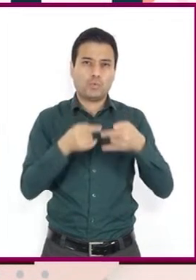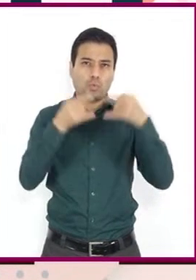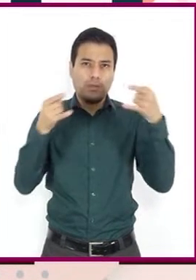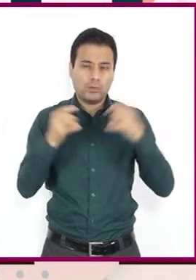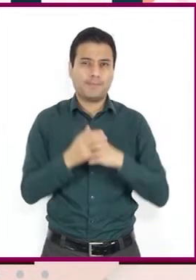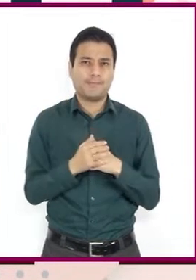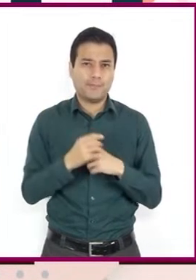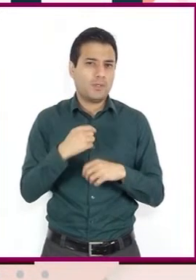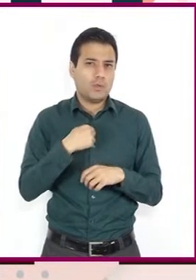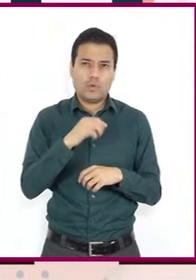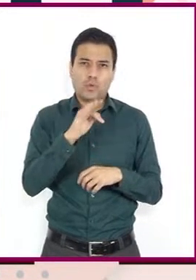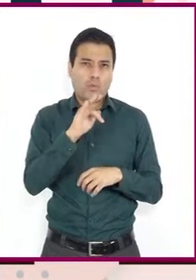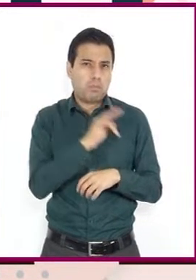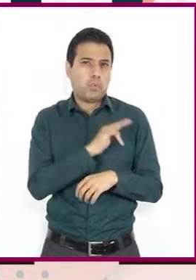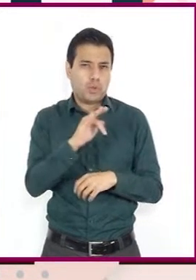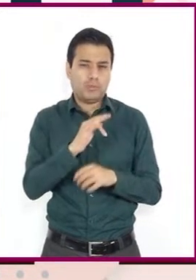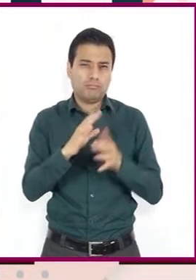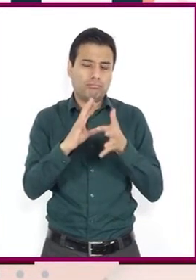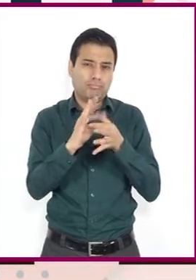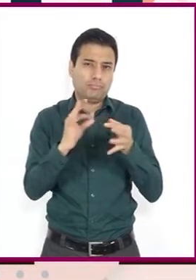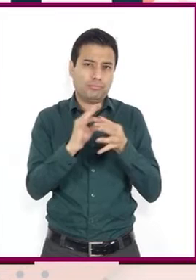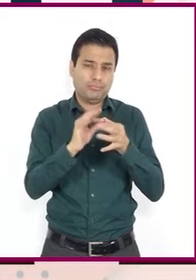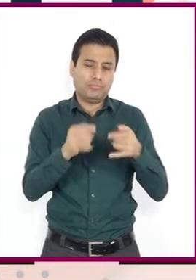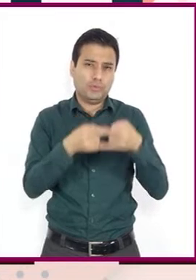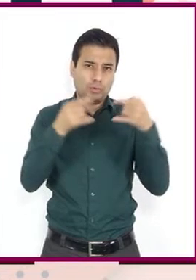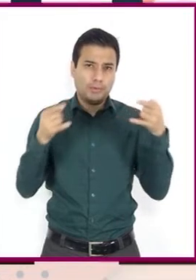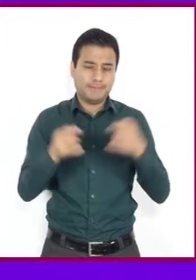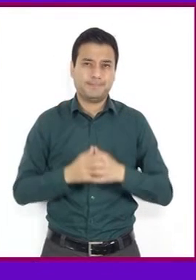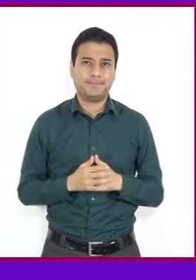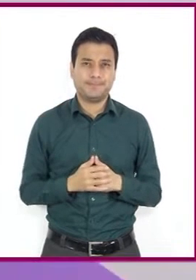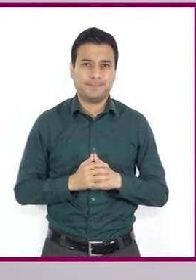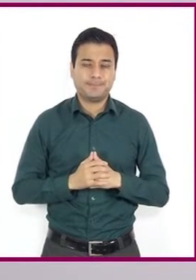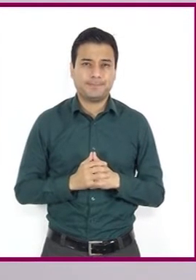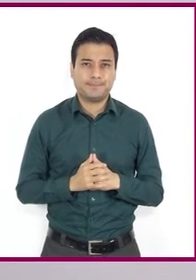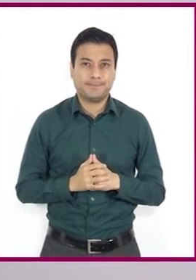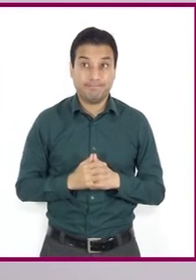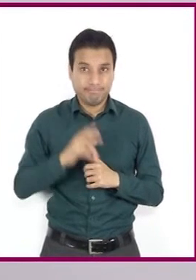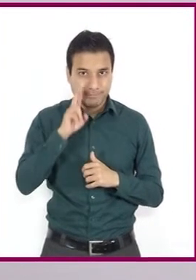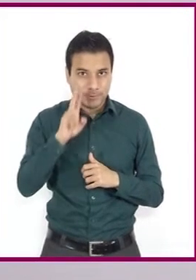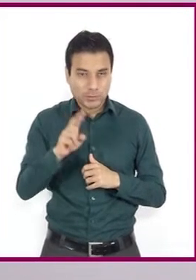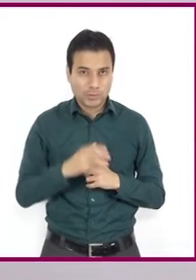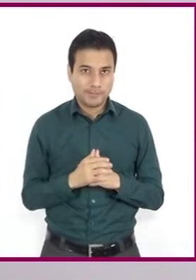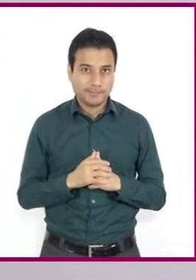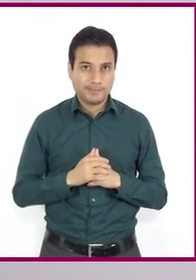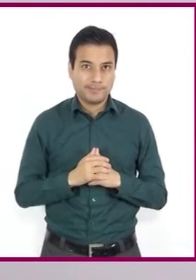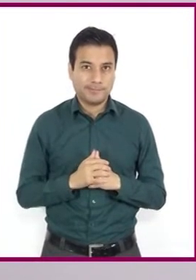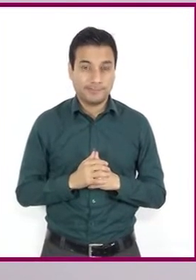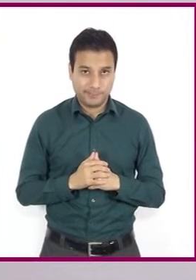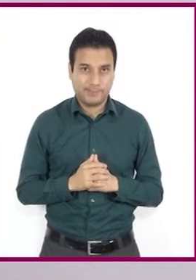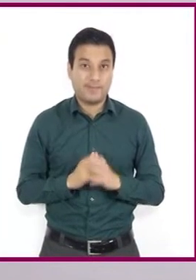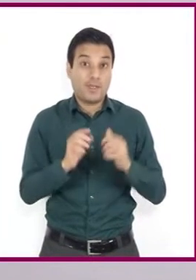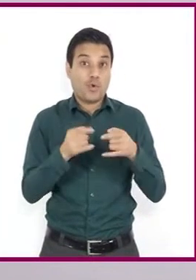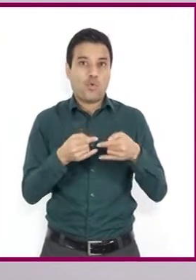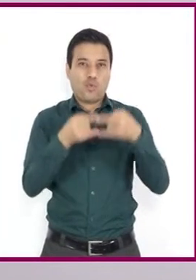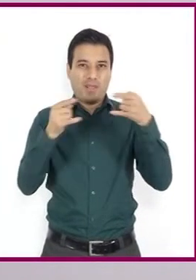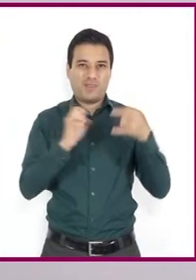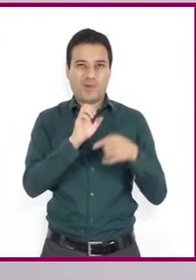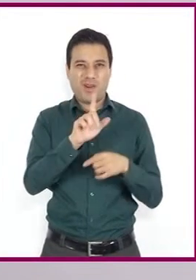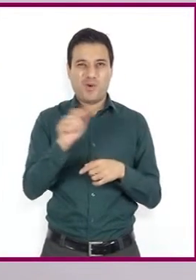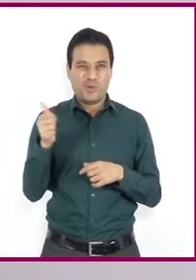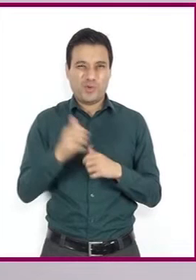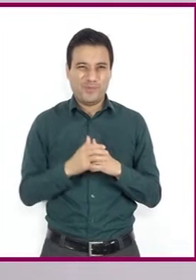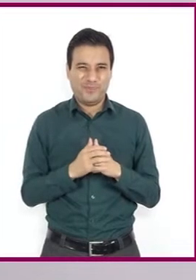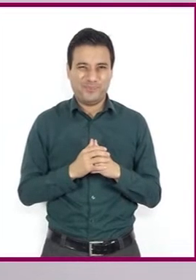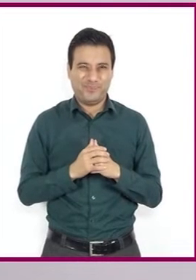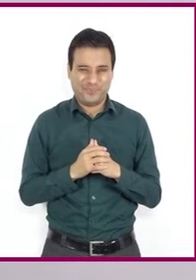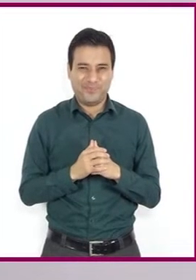de manera inmediata dentro de una narración. Como lo vimos en el cuento El Otro, escrito por